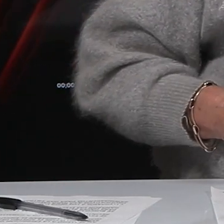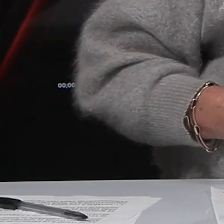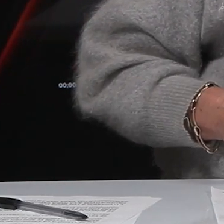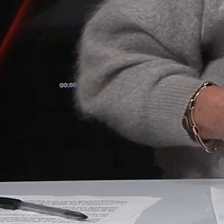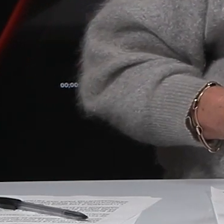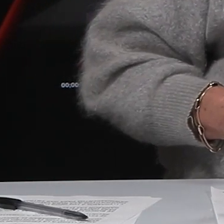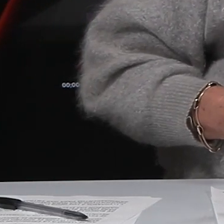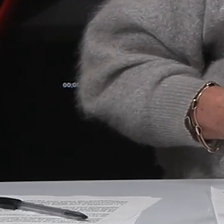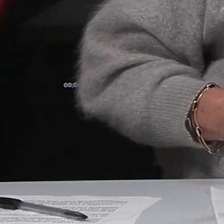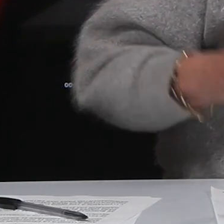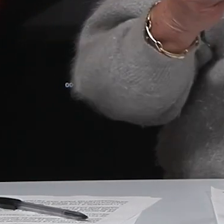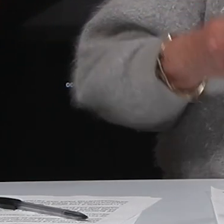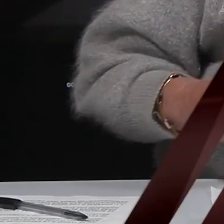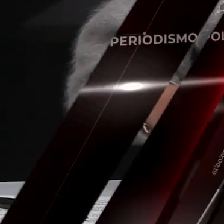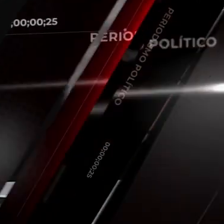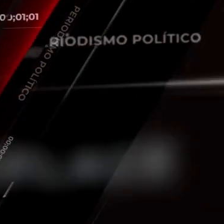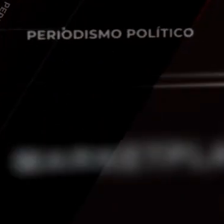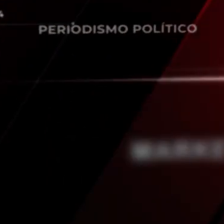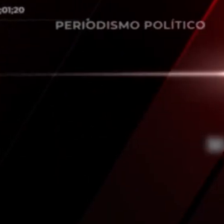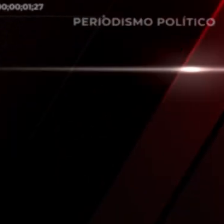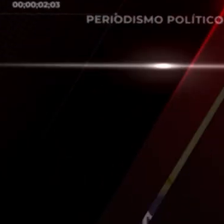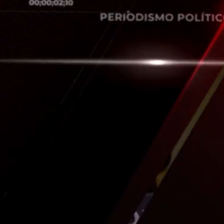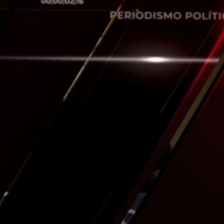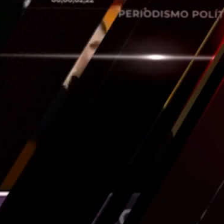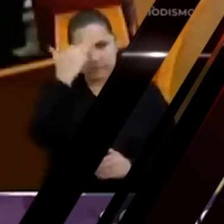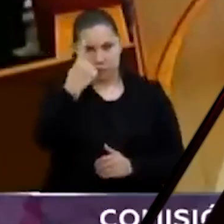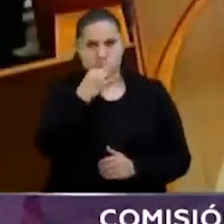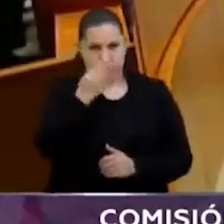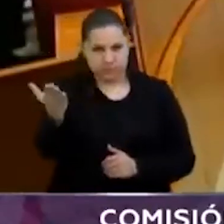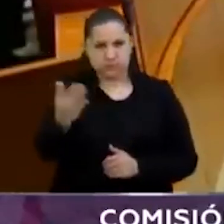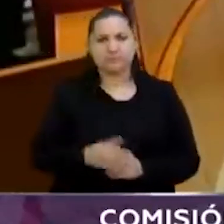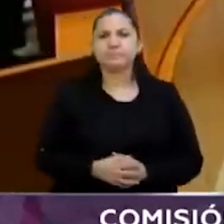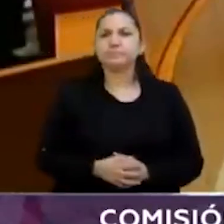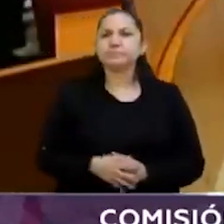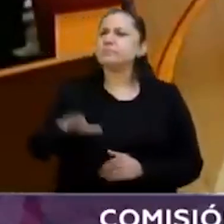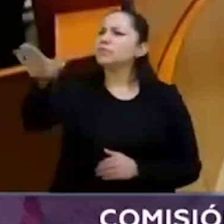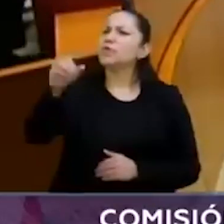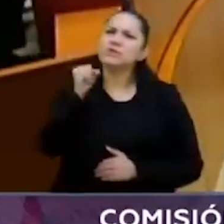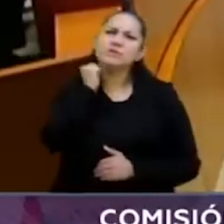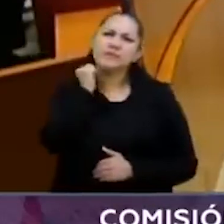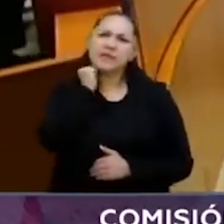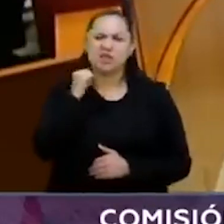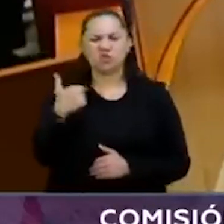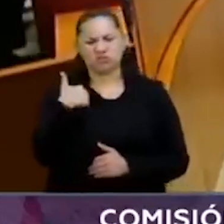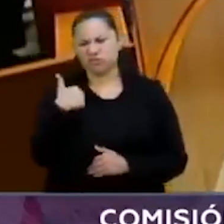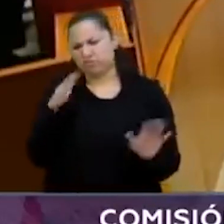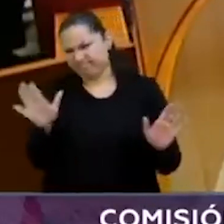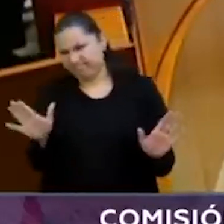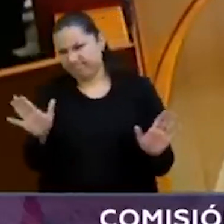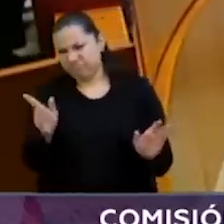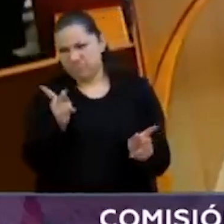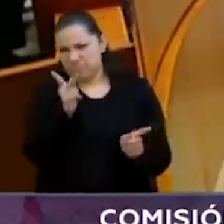Gerardo Fernández Noroña lo vemos senador nada más quiero asegurarme porque no lo veo si